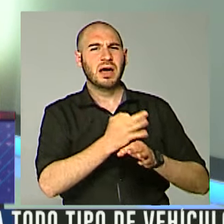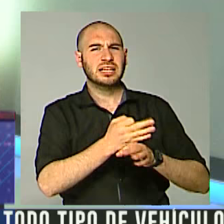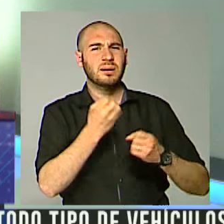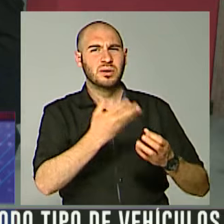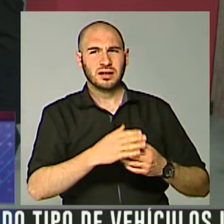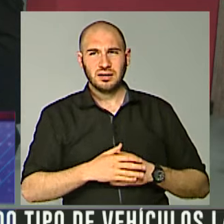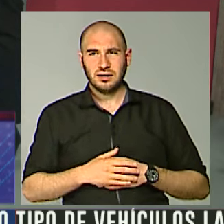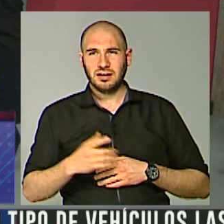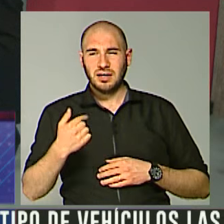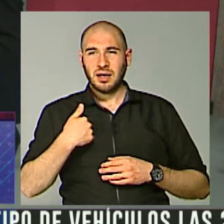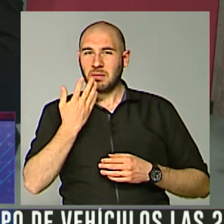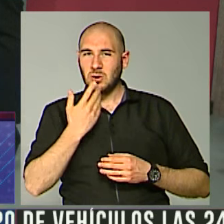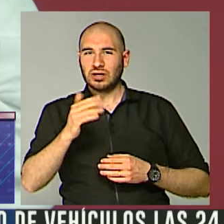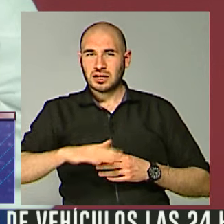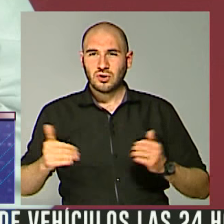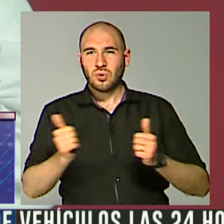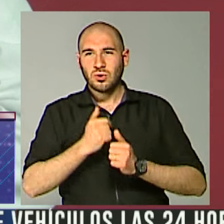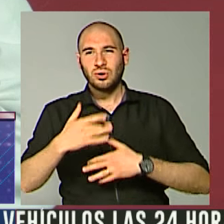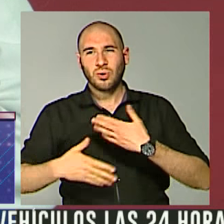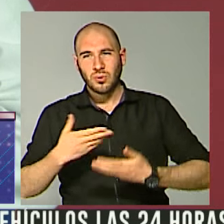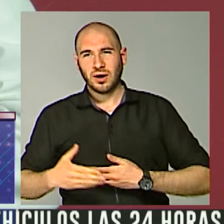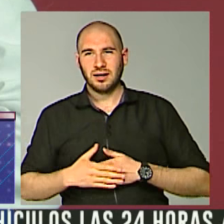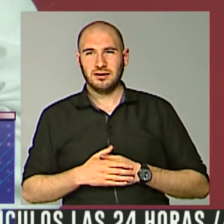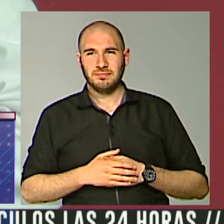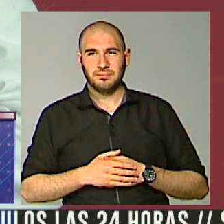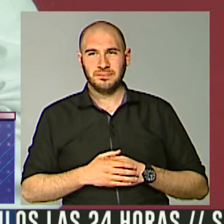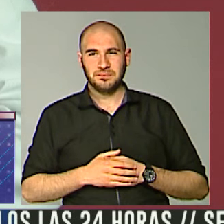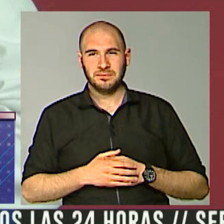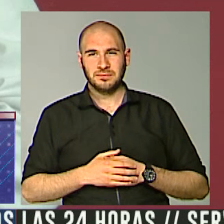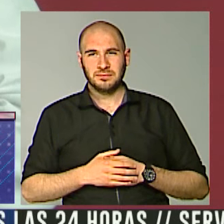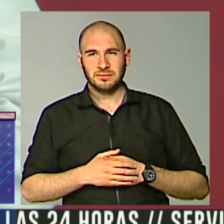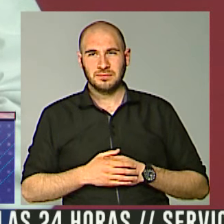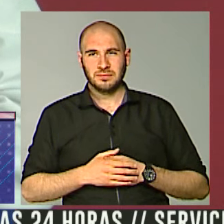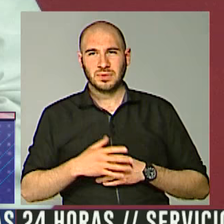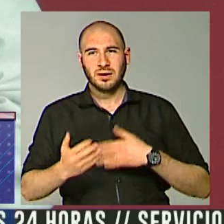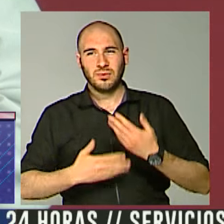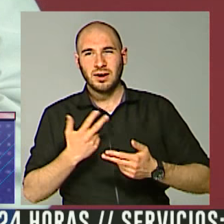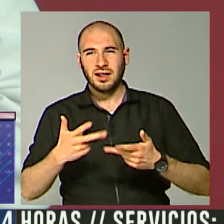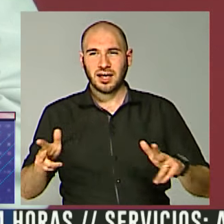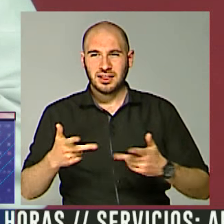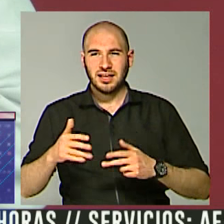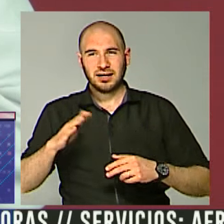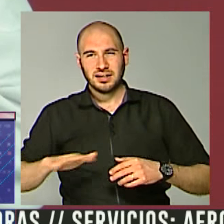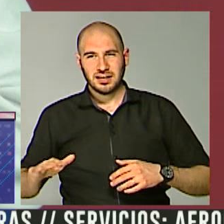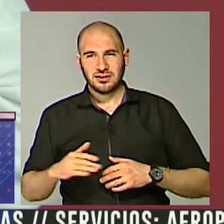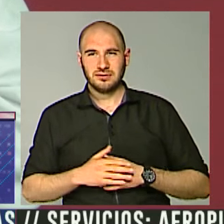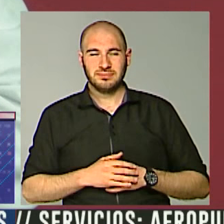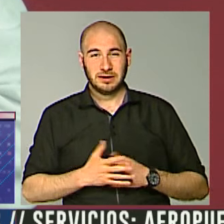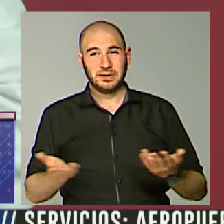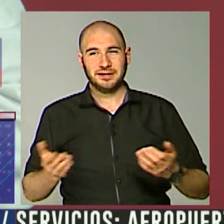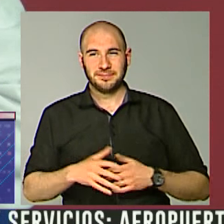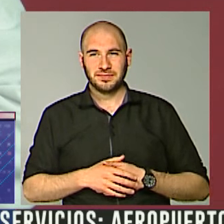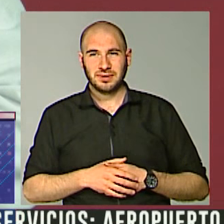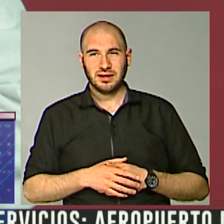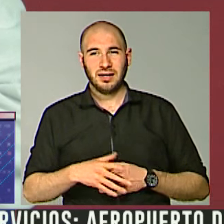usted. Porque me gustaba estar con los niños, jugar con los niños, jugar, cantar con los niños. Entonces, bueno,